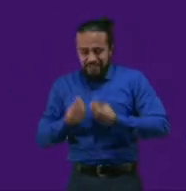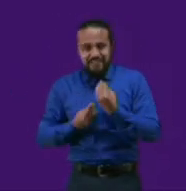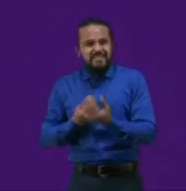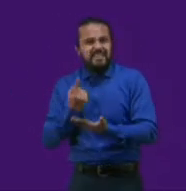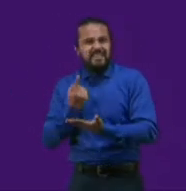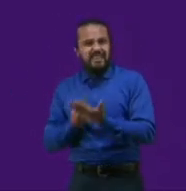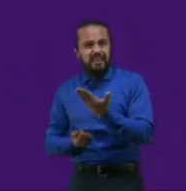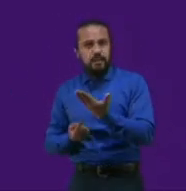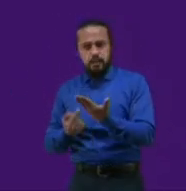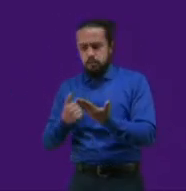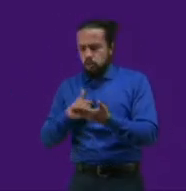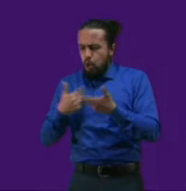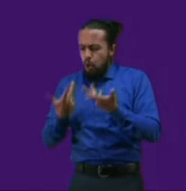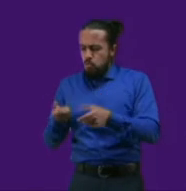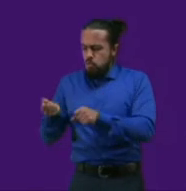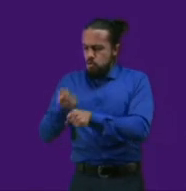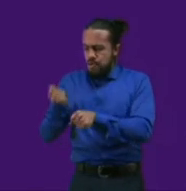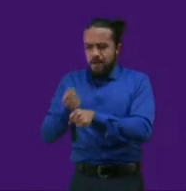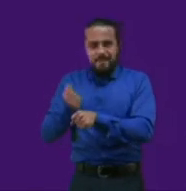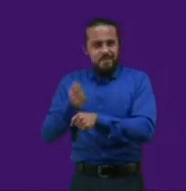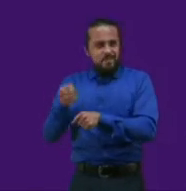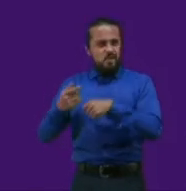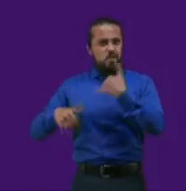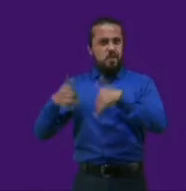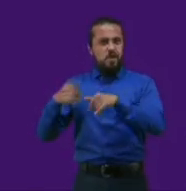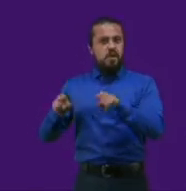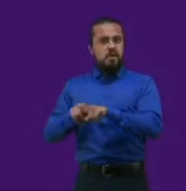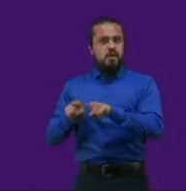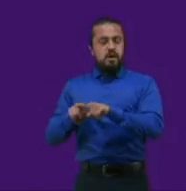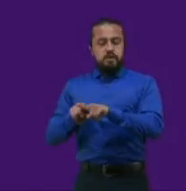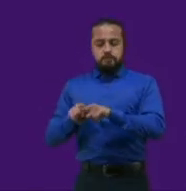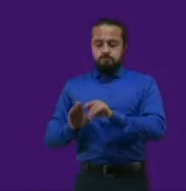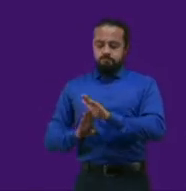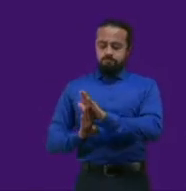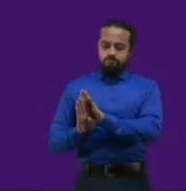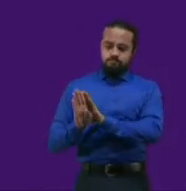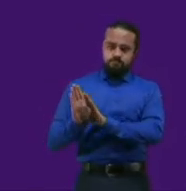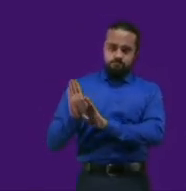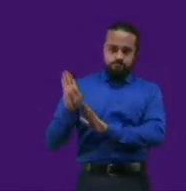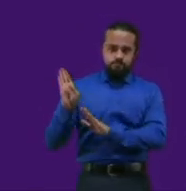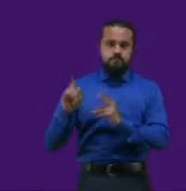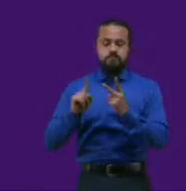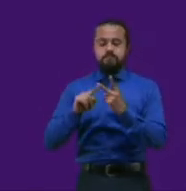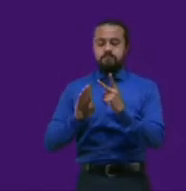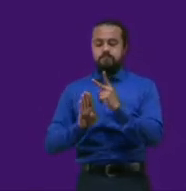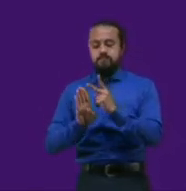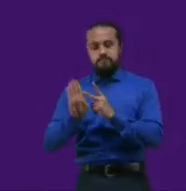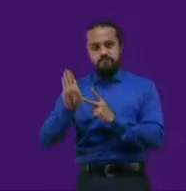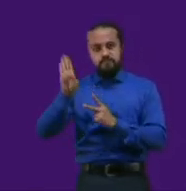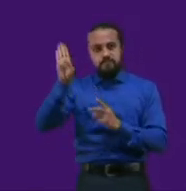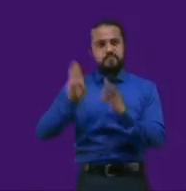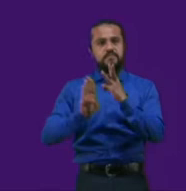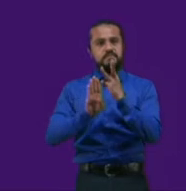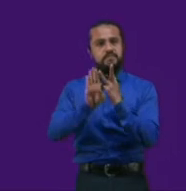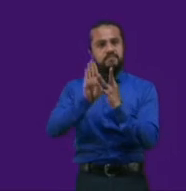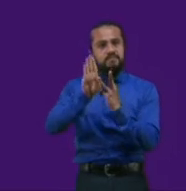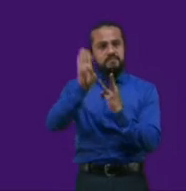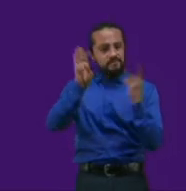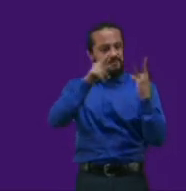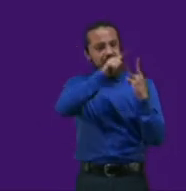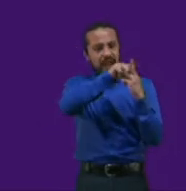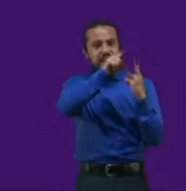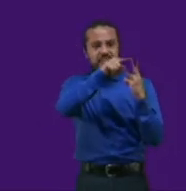este juego? Y este juego se llama crecimiento, segundo crecimiento, tercero crecimiento. Si